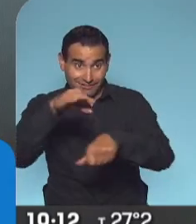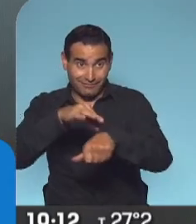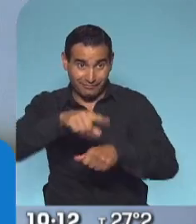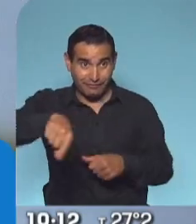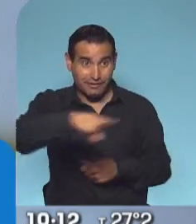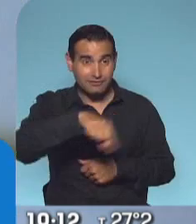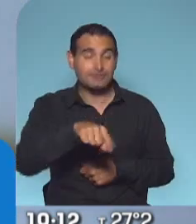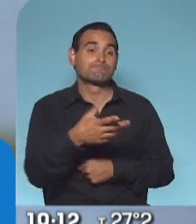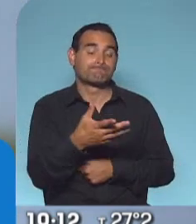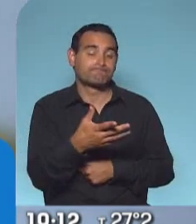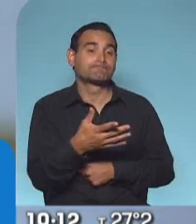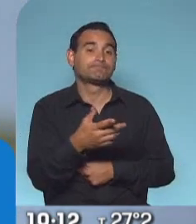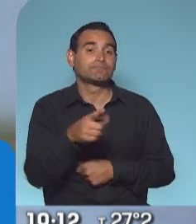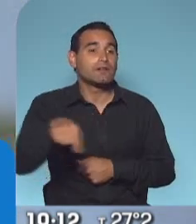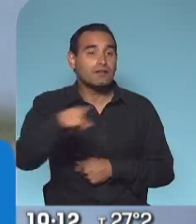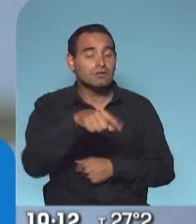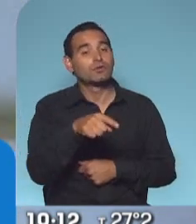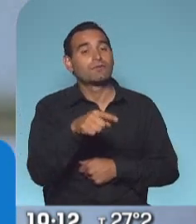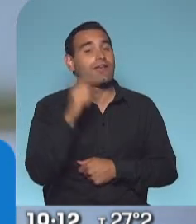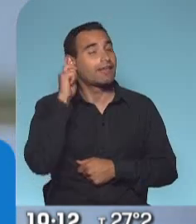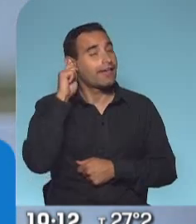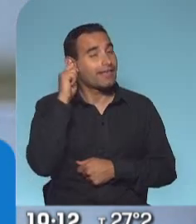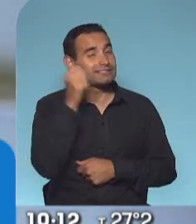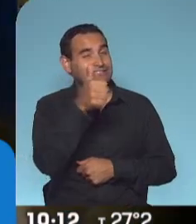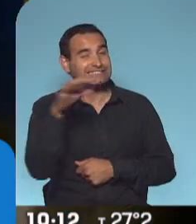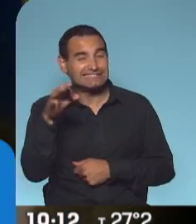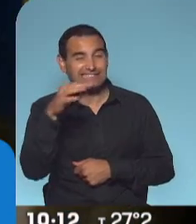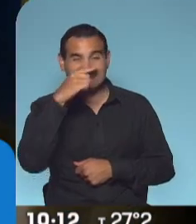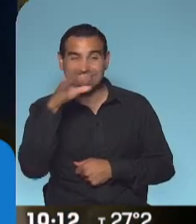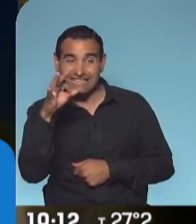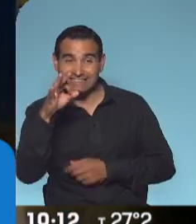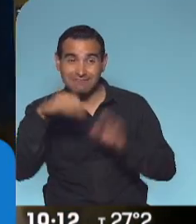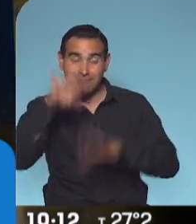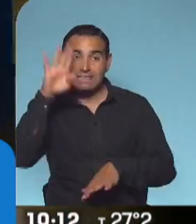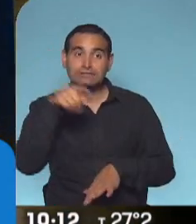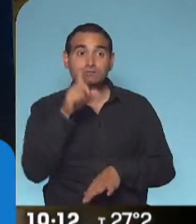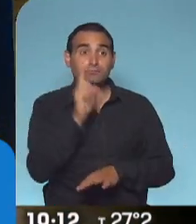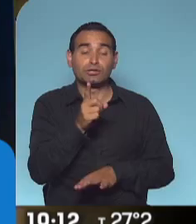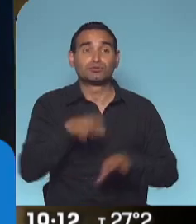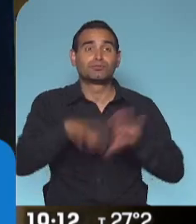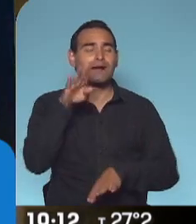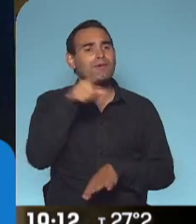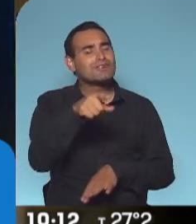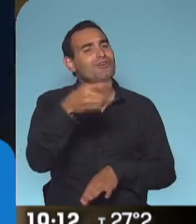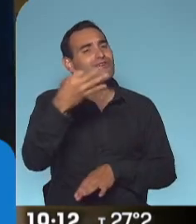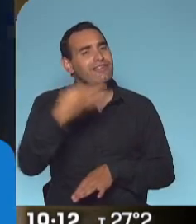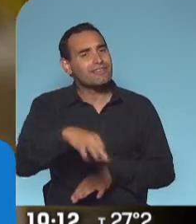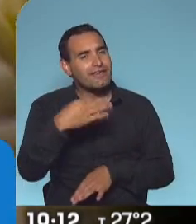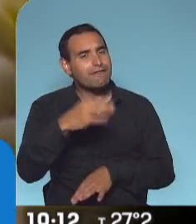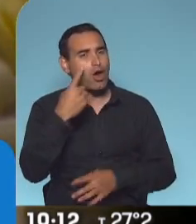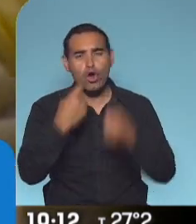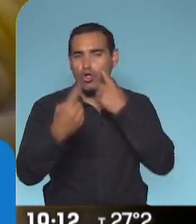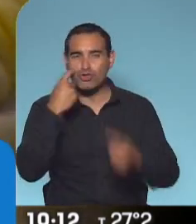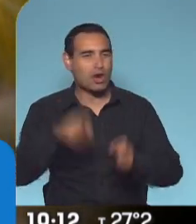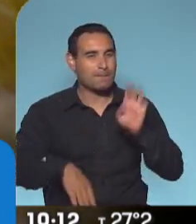por tener a partir de los 60, 70 años mayor riesgo, son pacientes que deben tener mayor control.